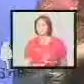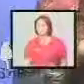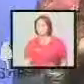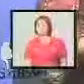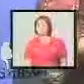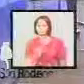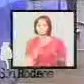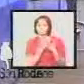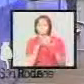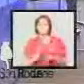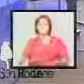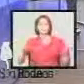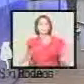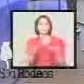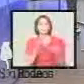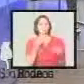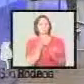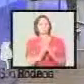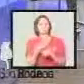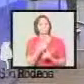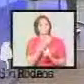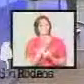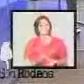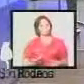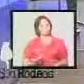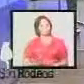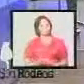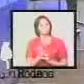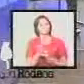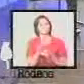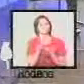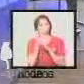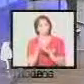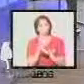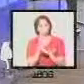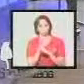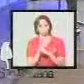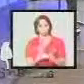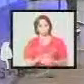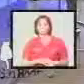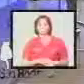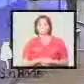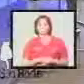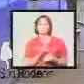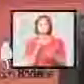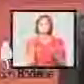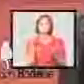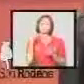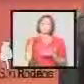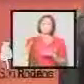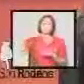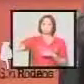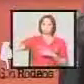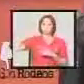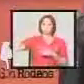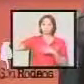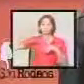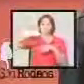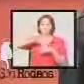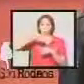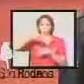creo que es importante rescatar que el banco en el 2013 colocó